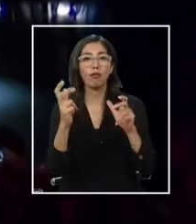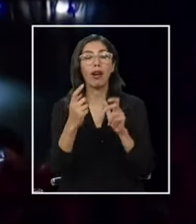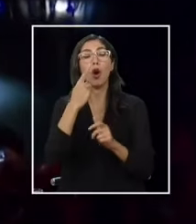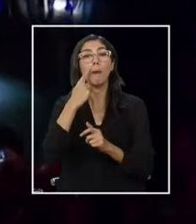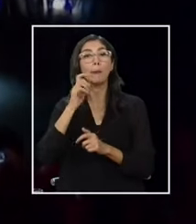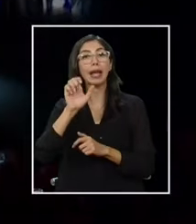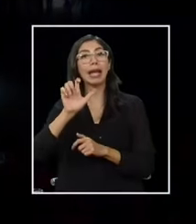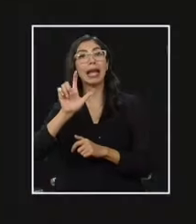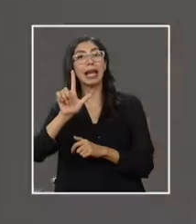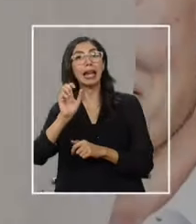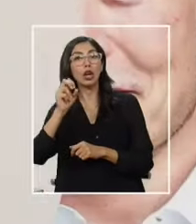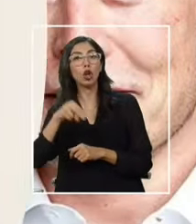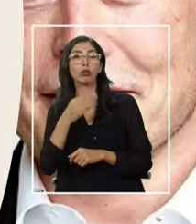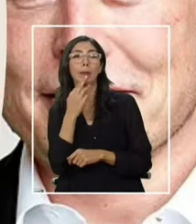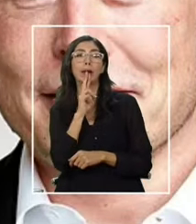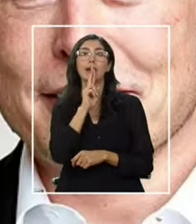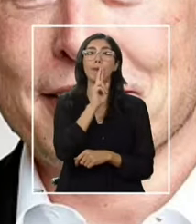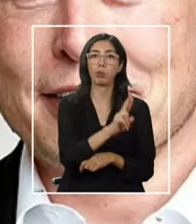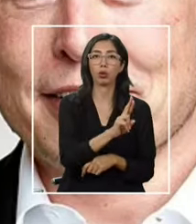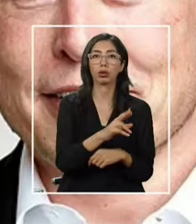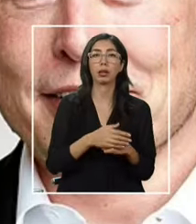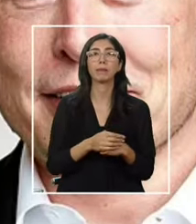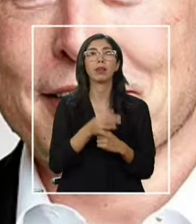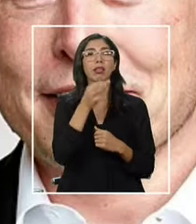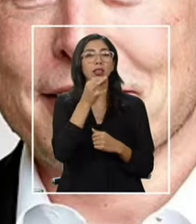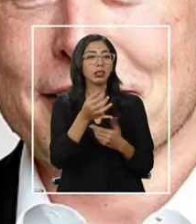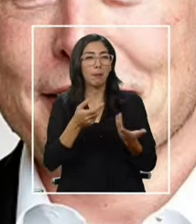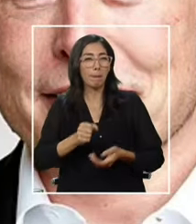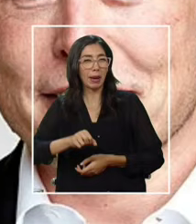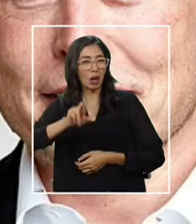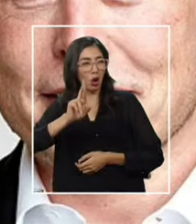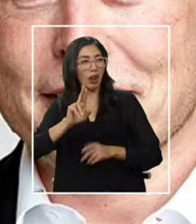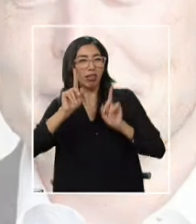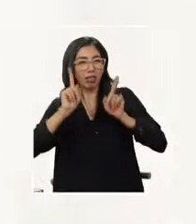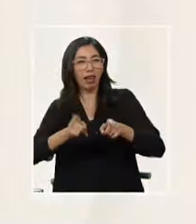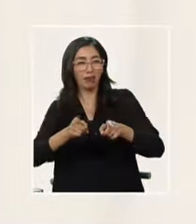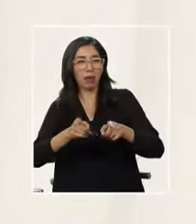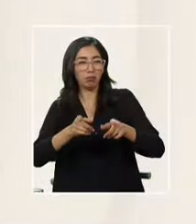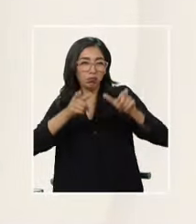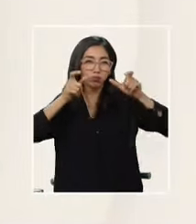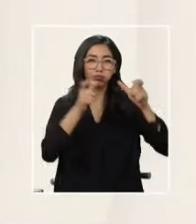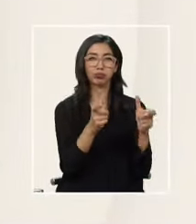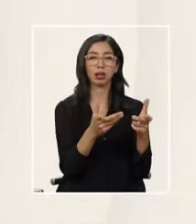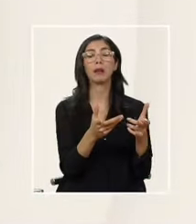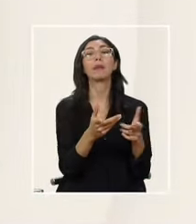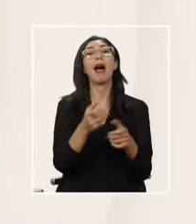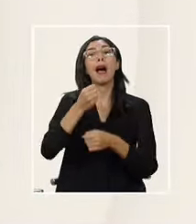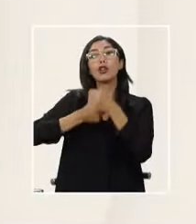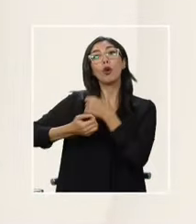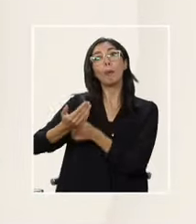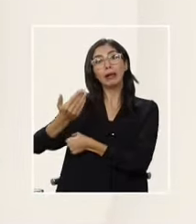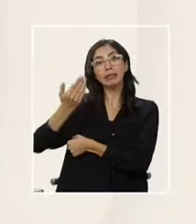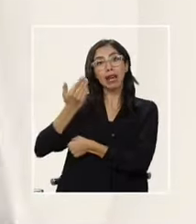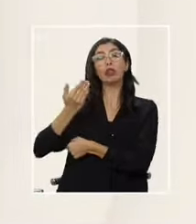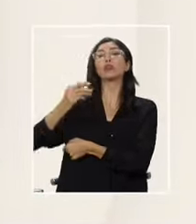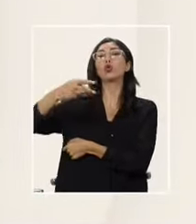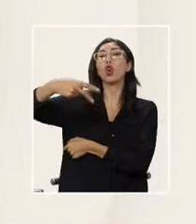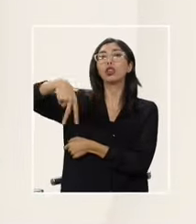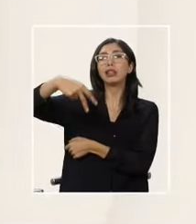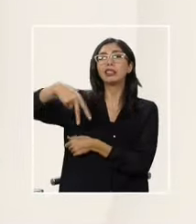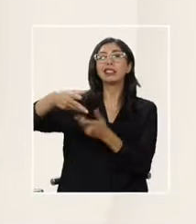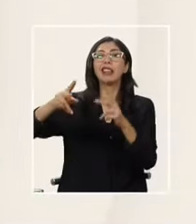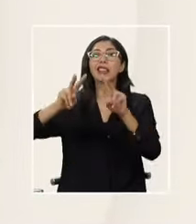respuesta tajante. Solo empeorará, a menos que se tomen medidas. Y es que desde el año pasado las noticias